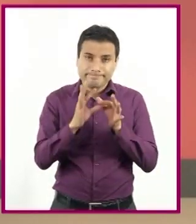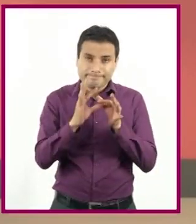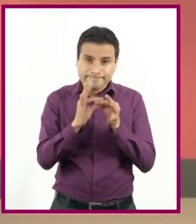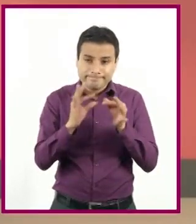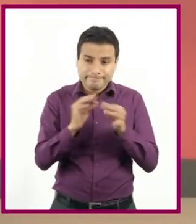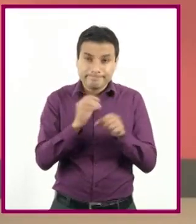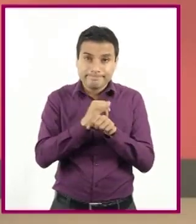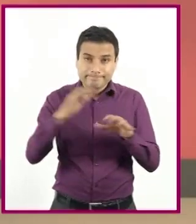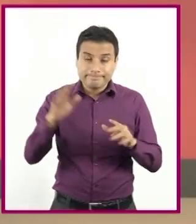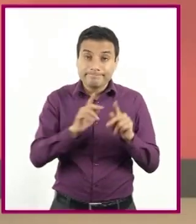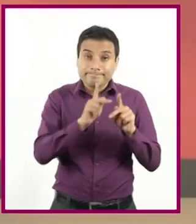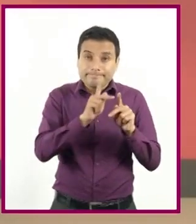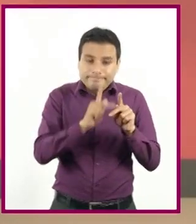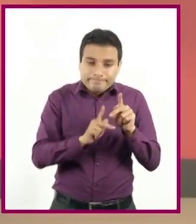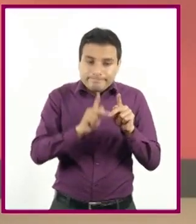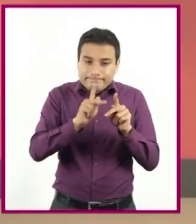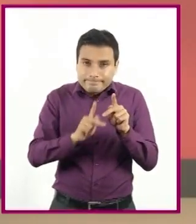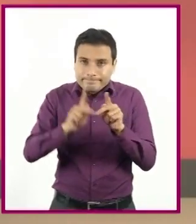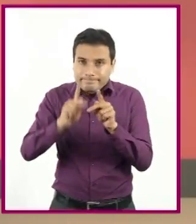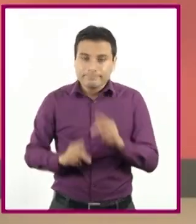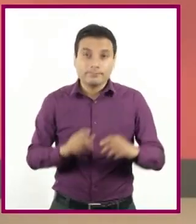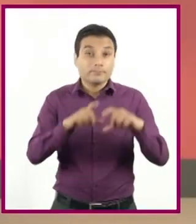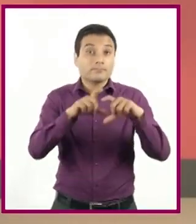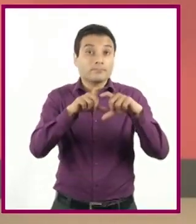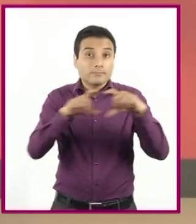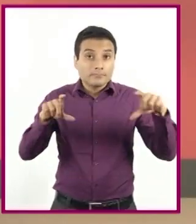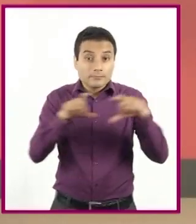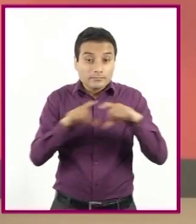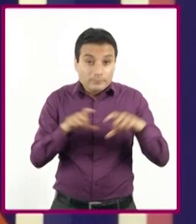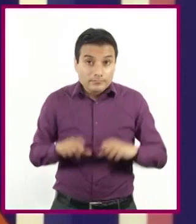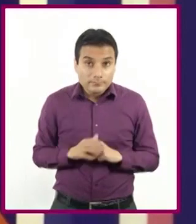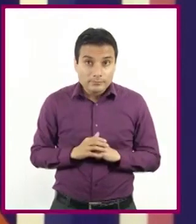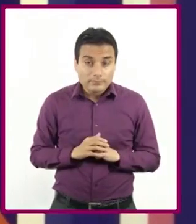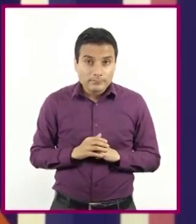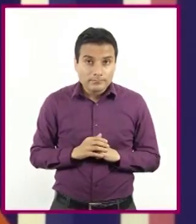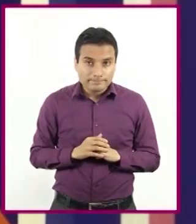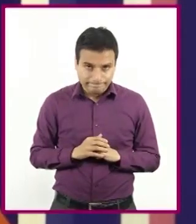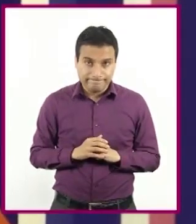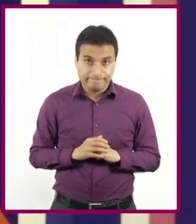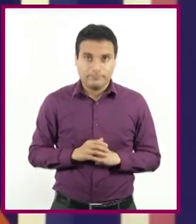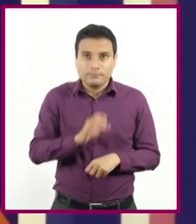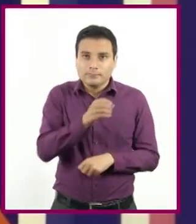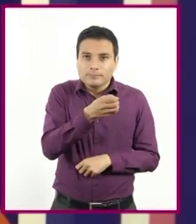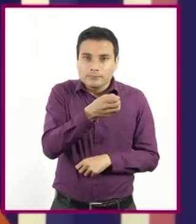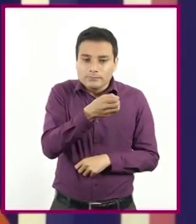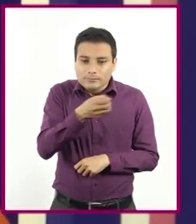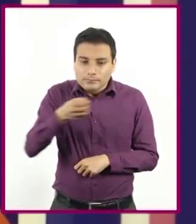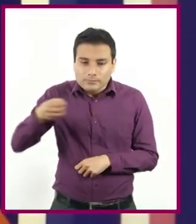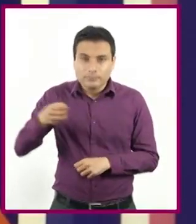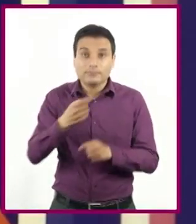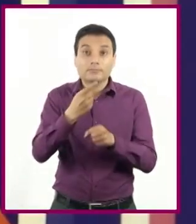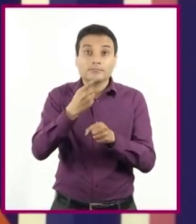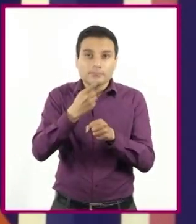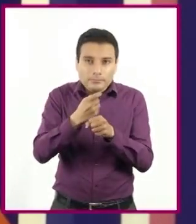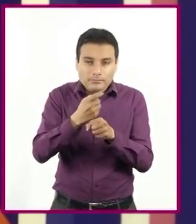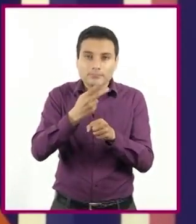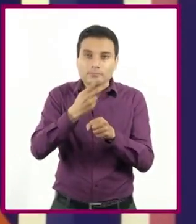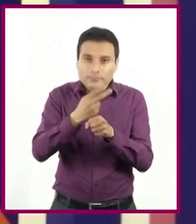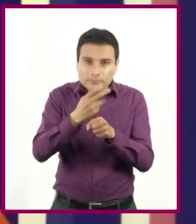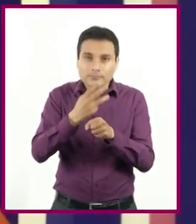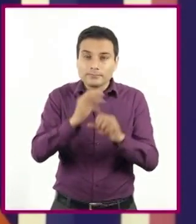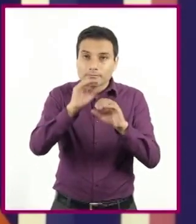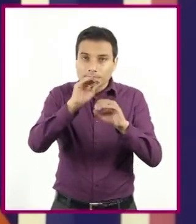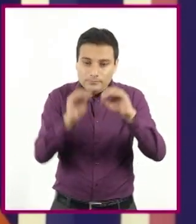información en los textos en párrafos que establecen un orden jerárquico entre las